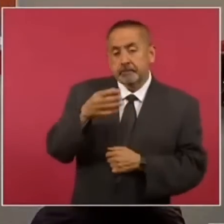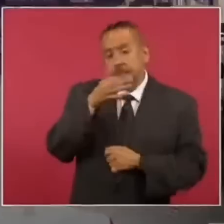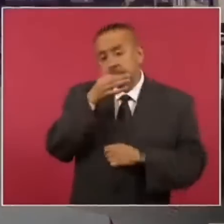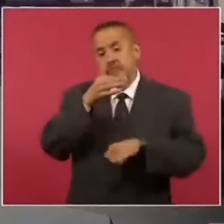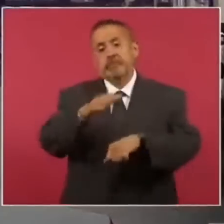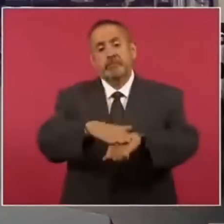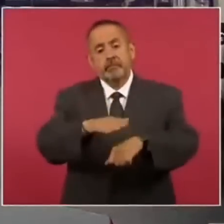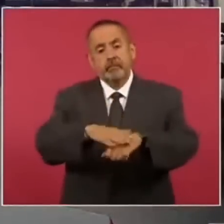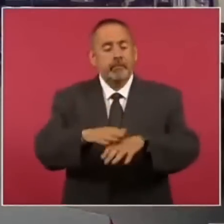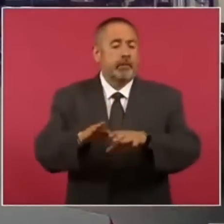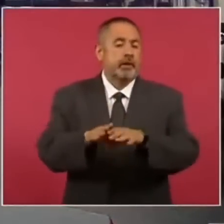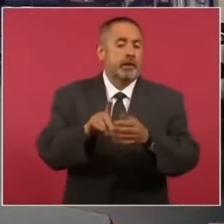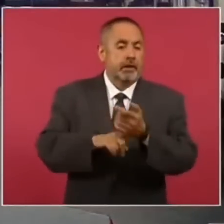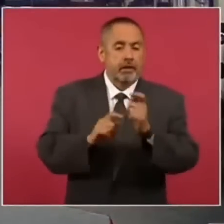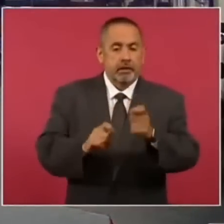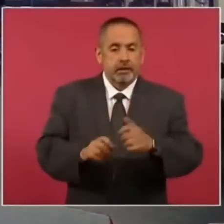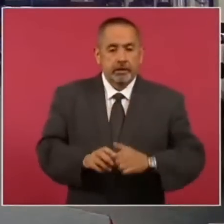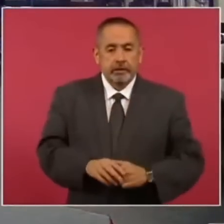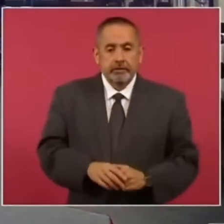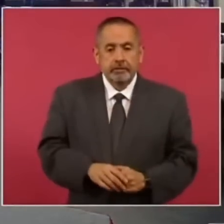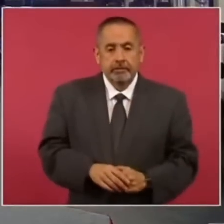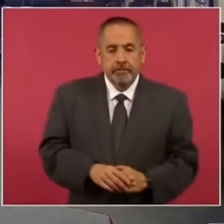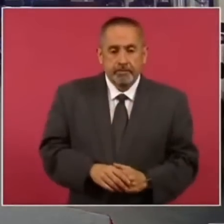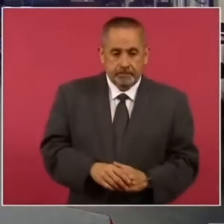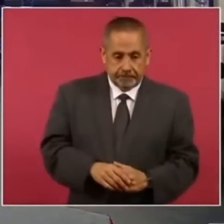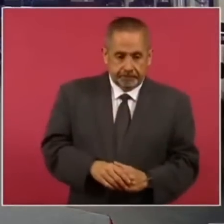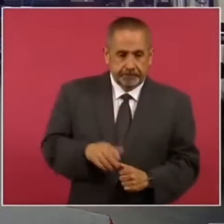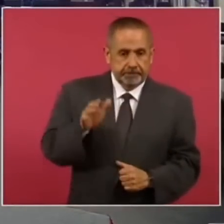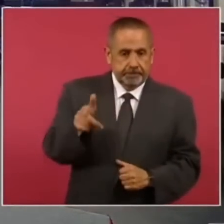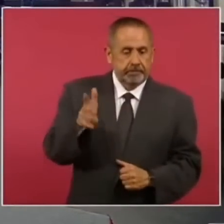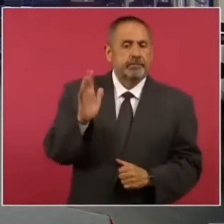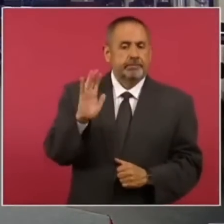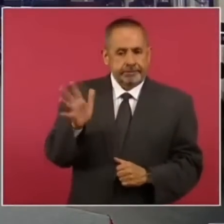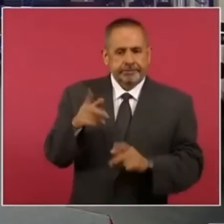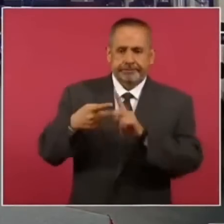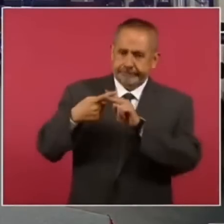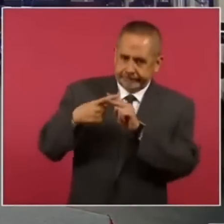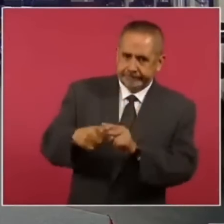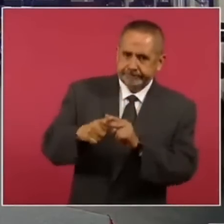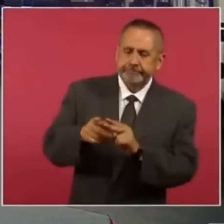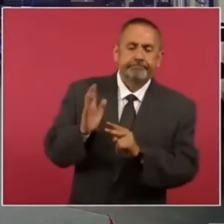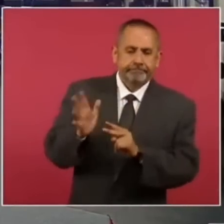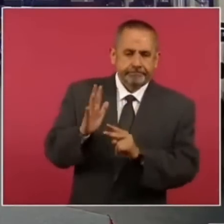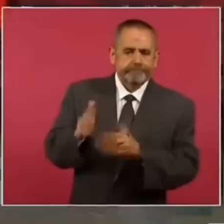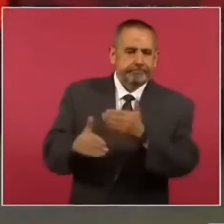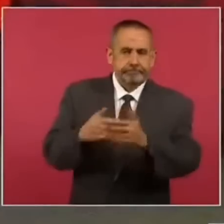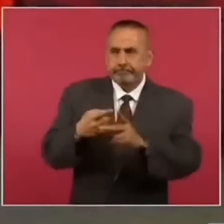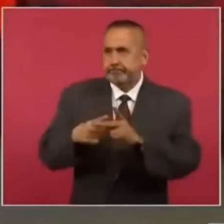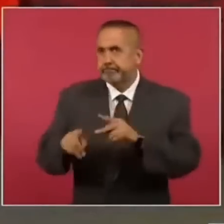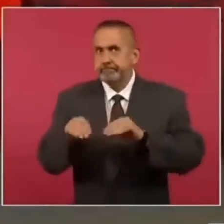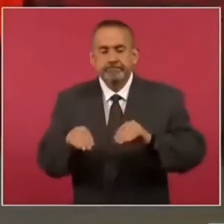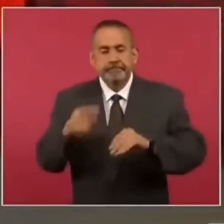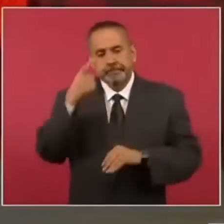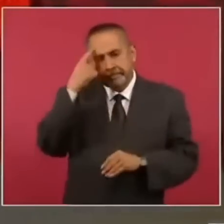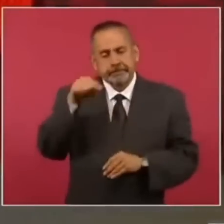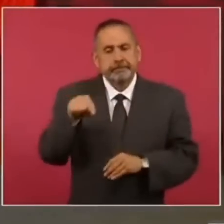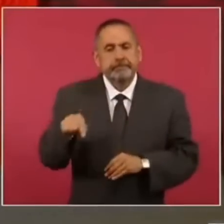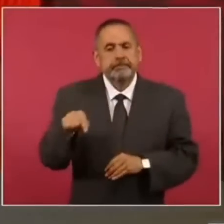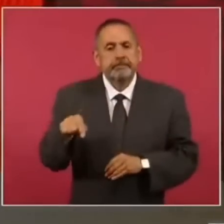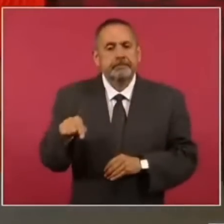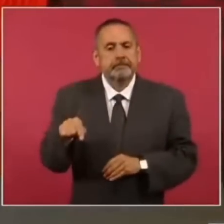anuncio de que ahí ya se iniciaron obras para